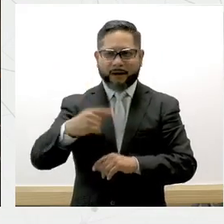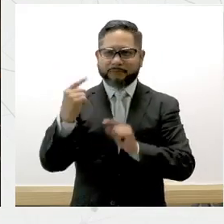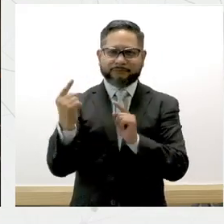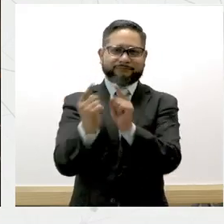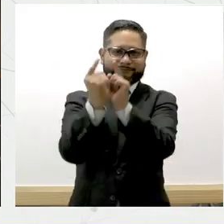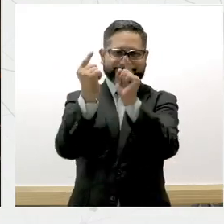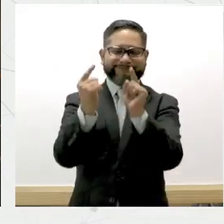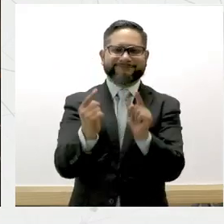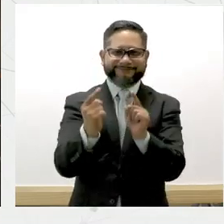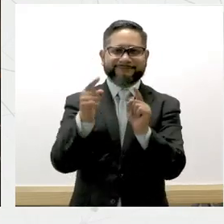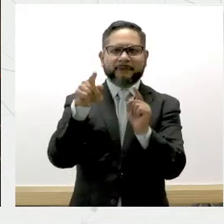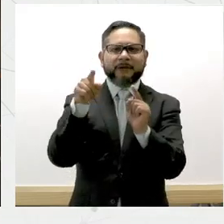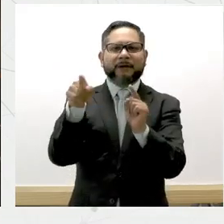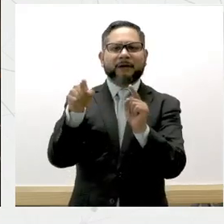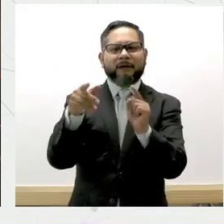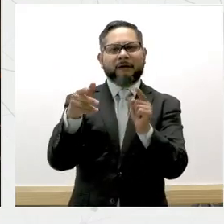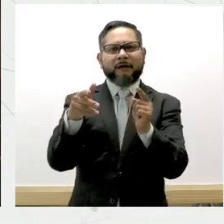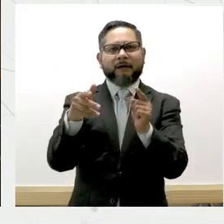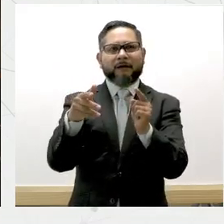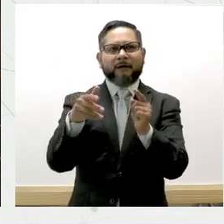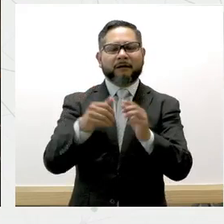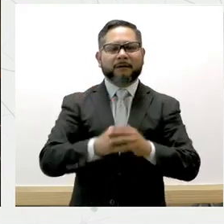en su estancia en